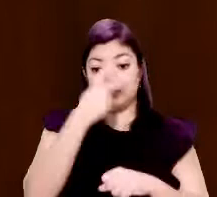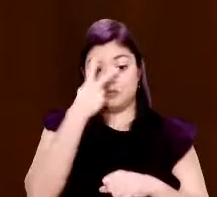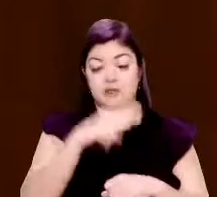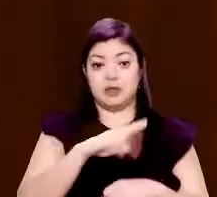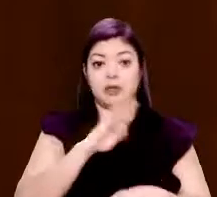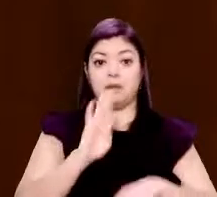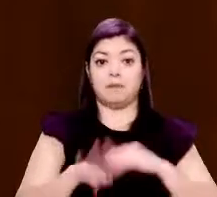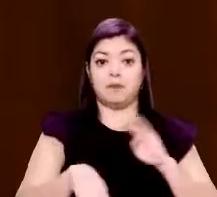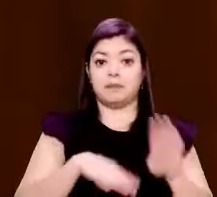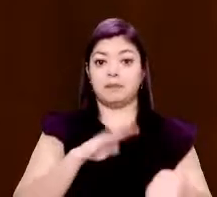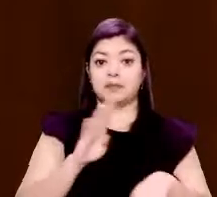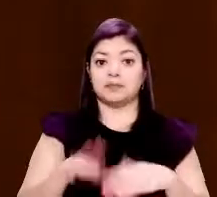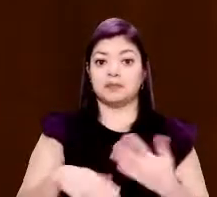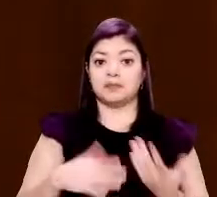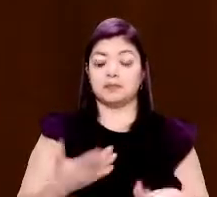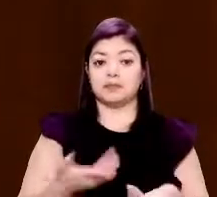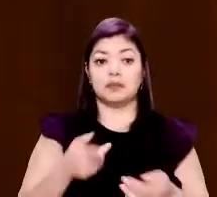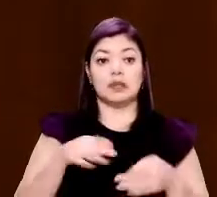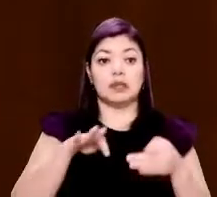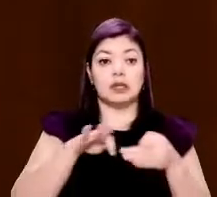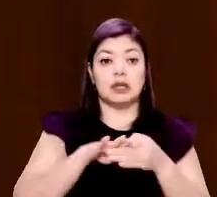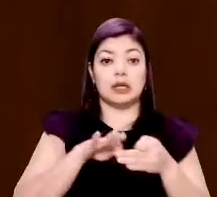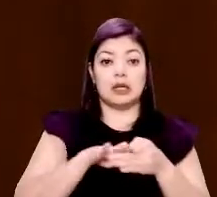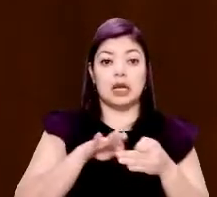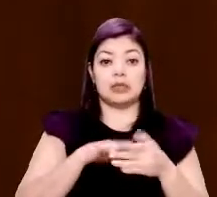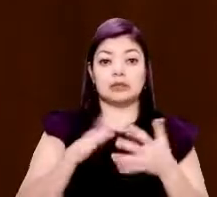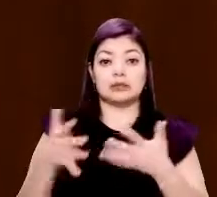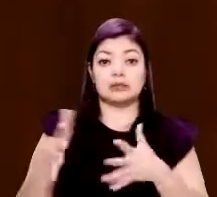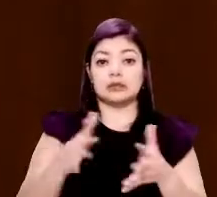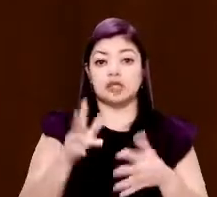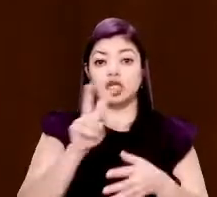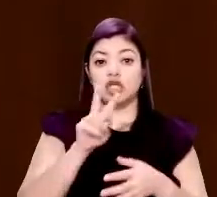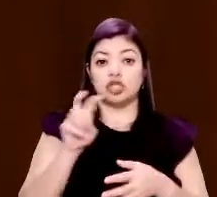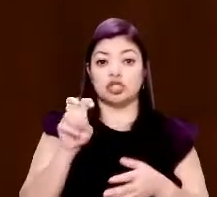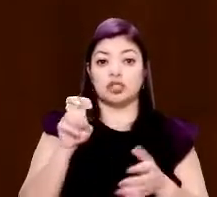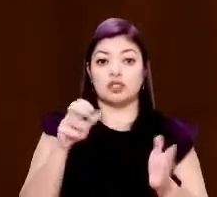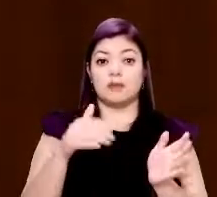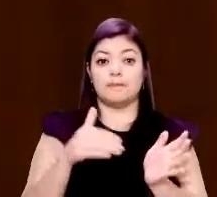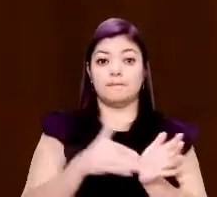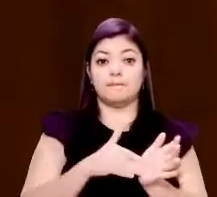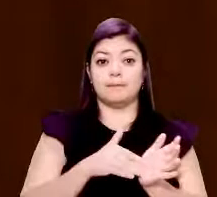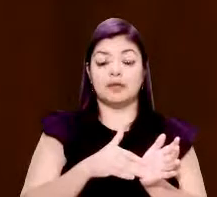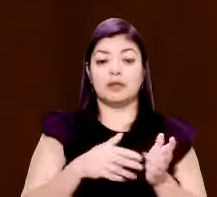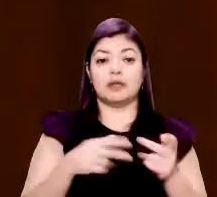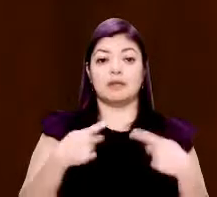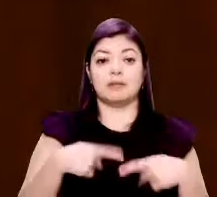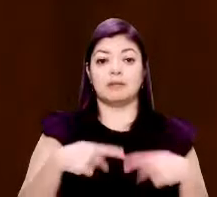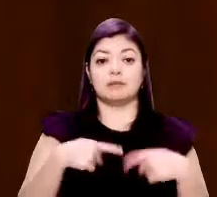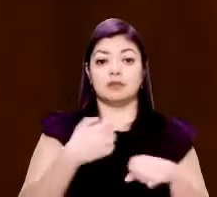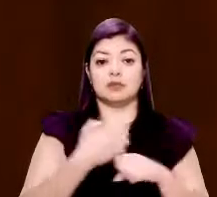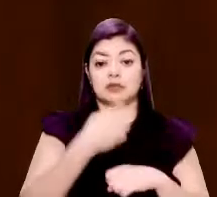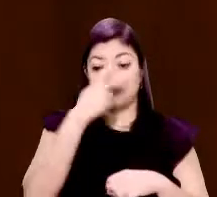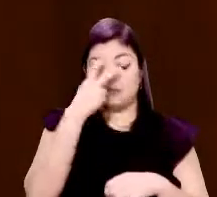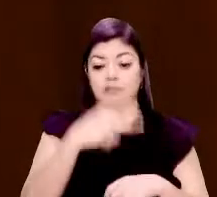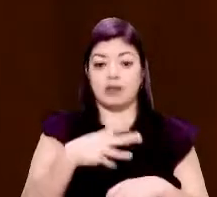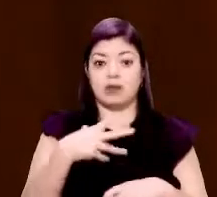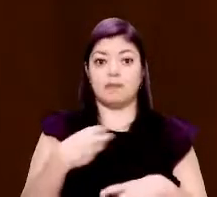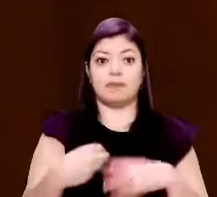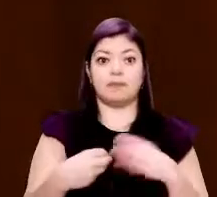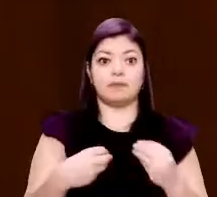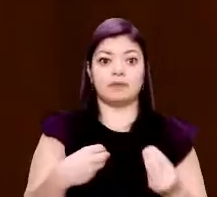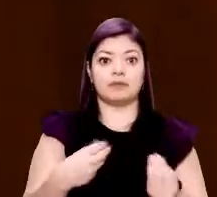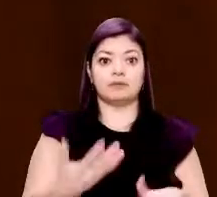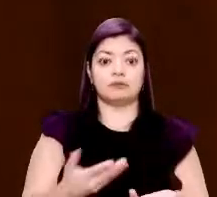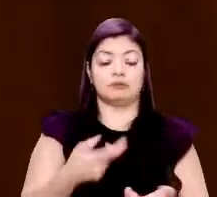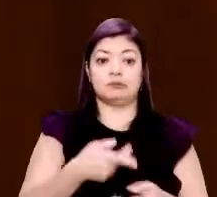y casi afectó a más de 200 mil mexiquenses que estuvieron contagiados. Estas